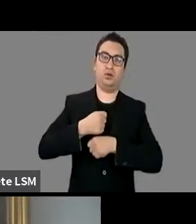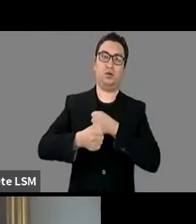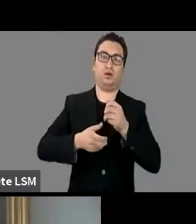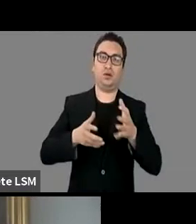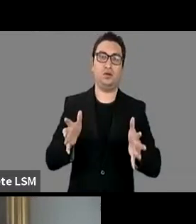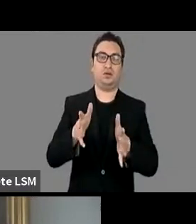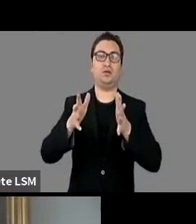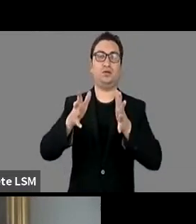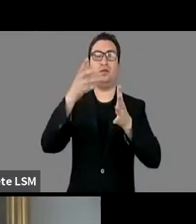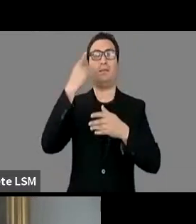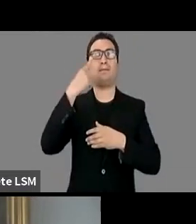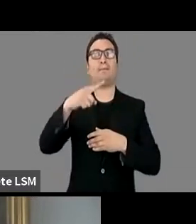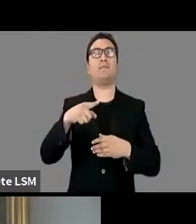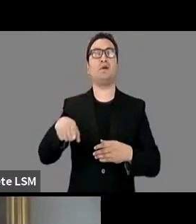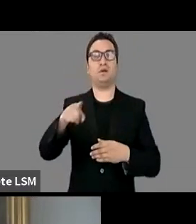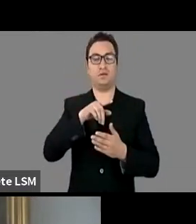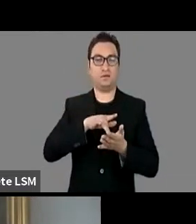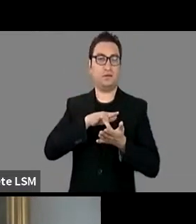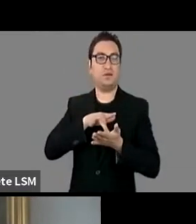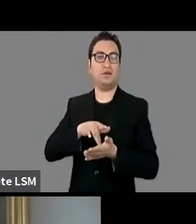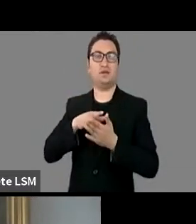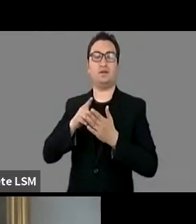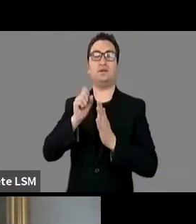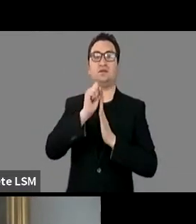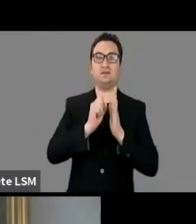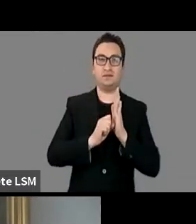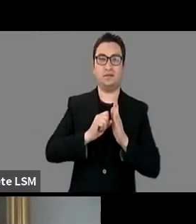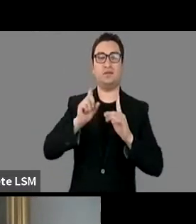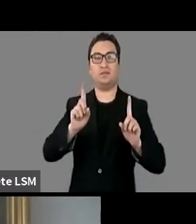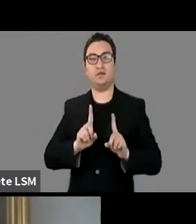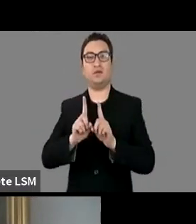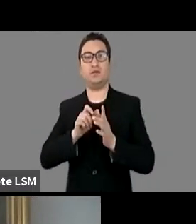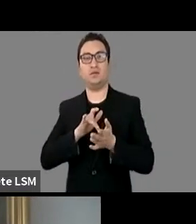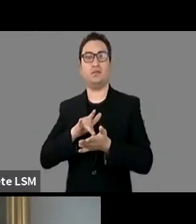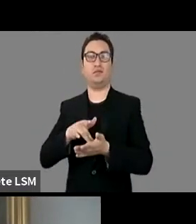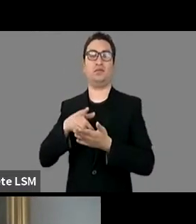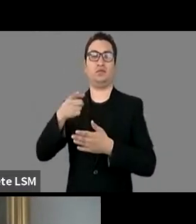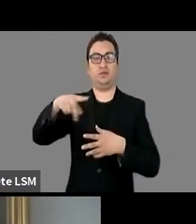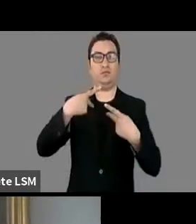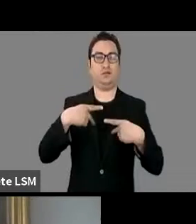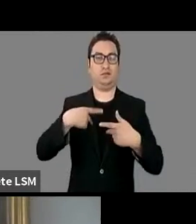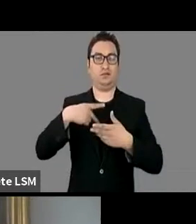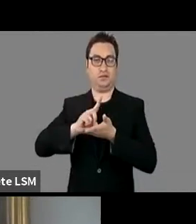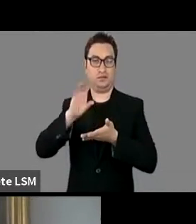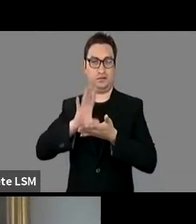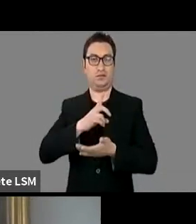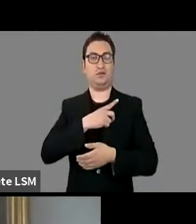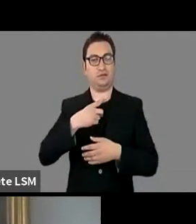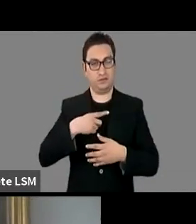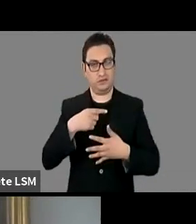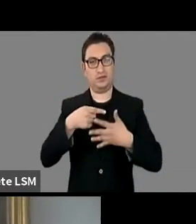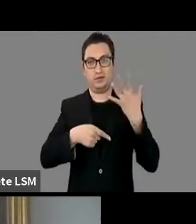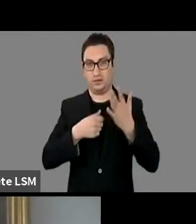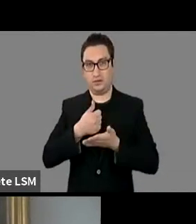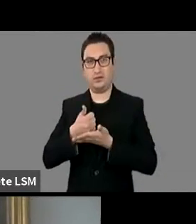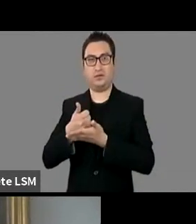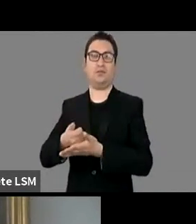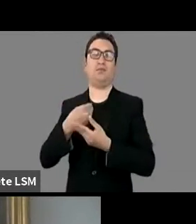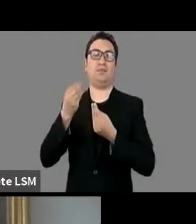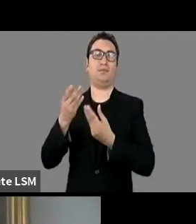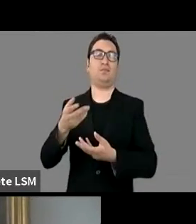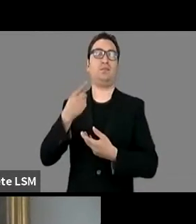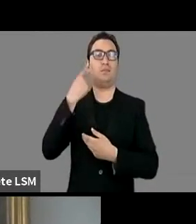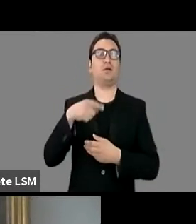del sistema de apoyos que debe de tener las personas con discapacidad para que no sean